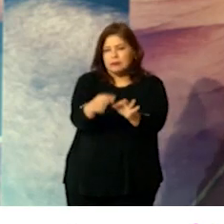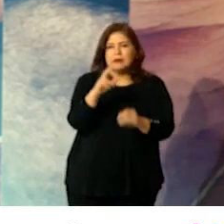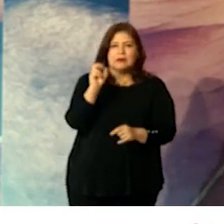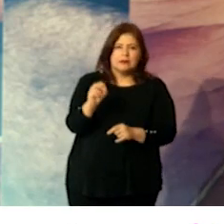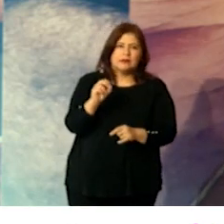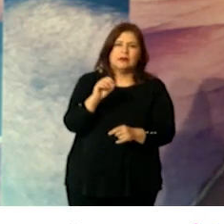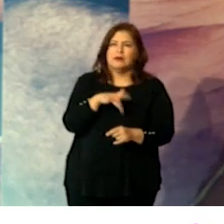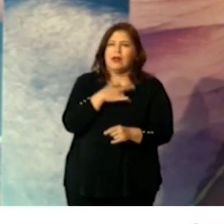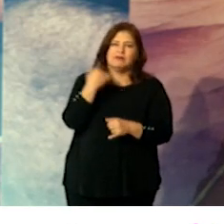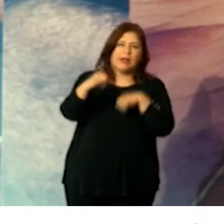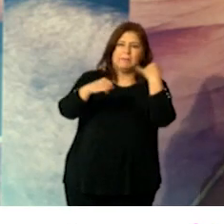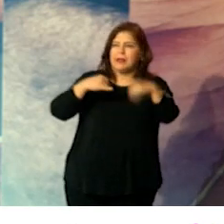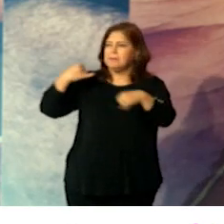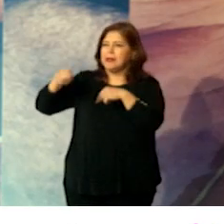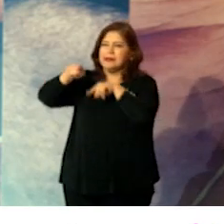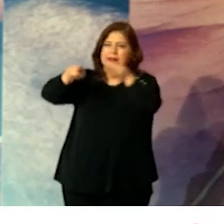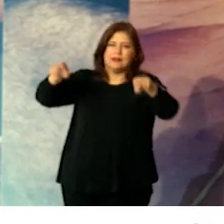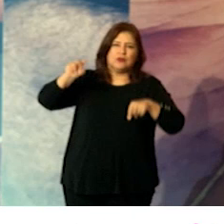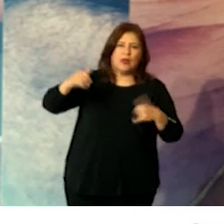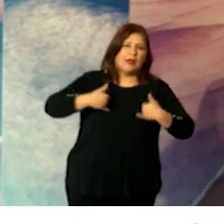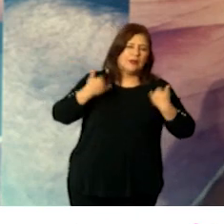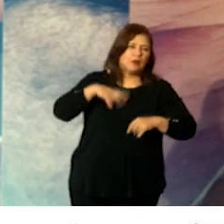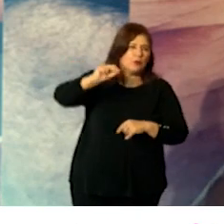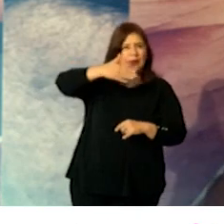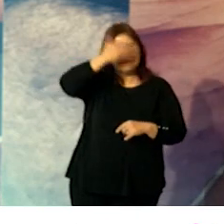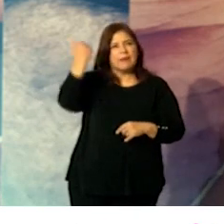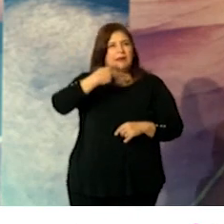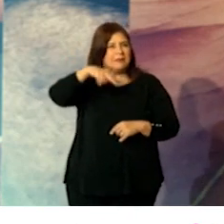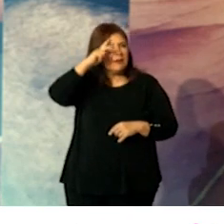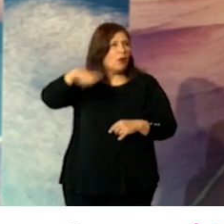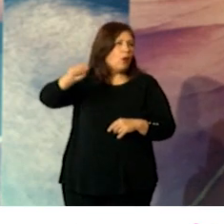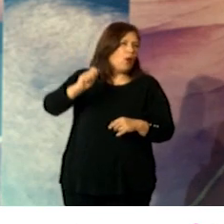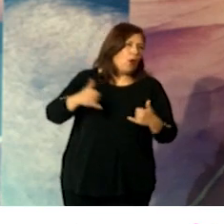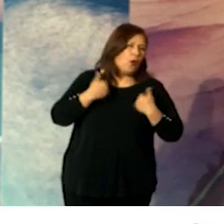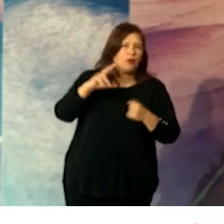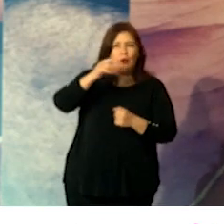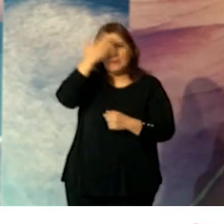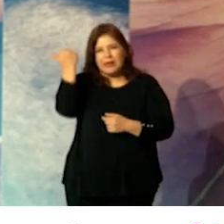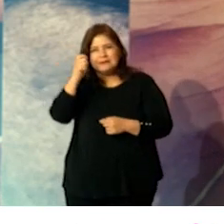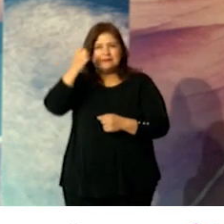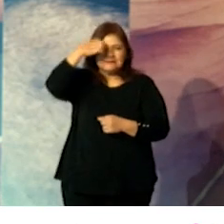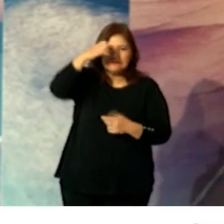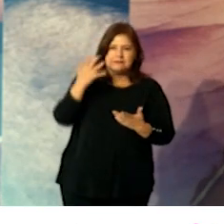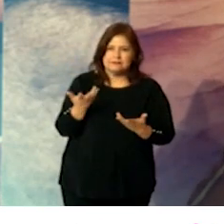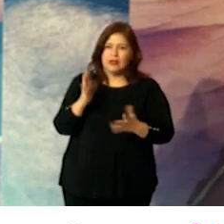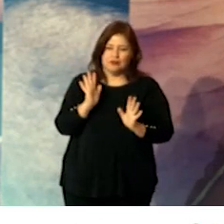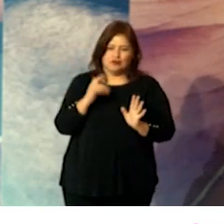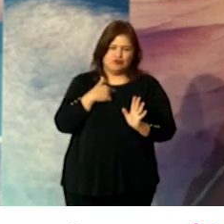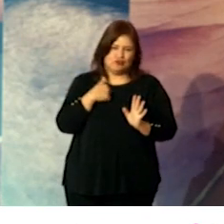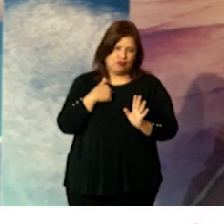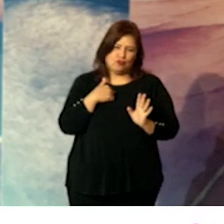sin descalificar lo que piensan las personas más jóvenes. Y creo que eso es bien difícil, porque hasta a mí me pasa, ¿no? Que yo ya soy mucho menos joven